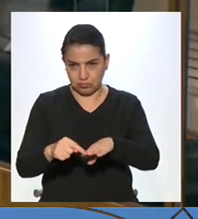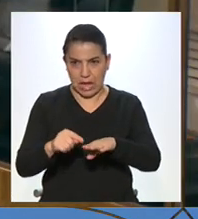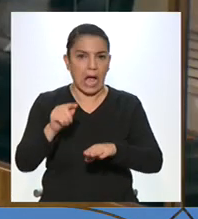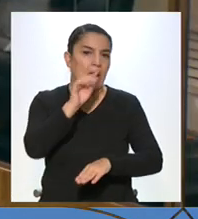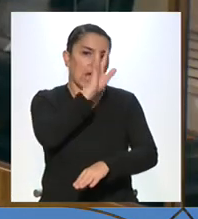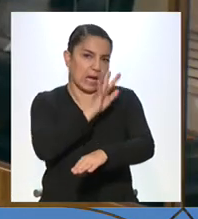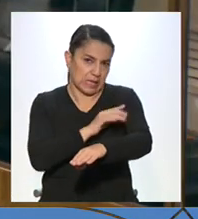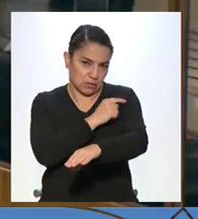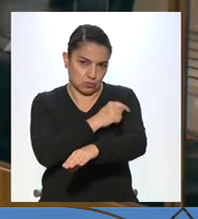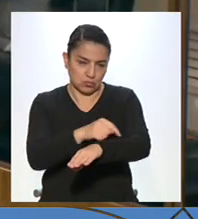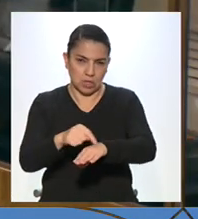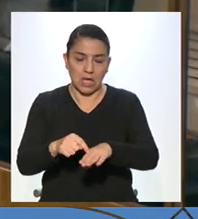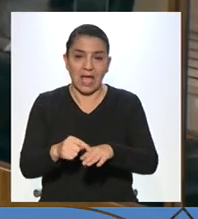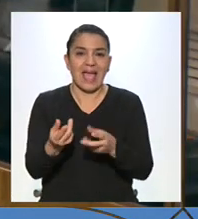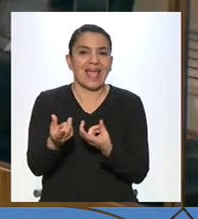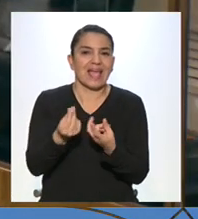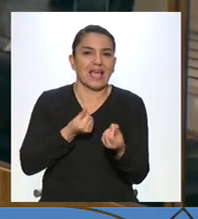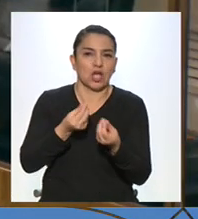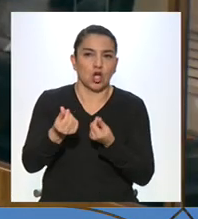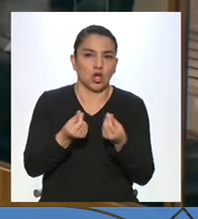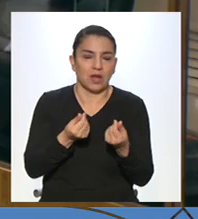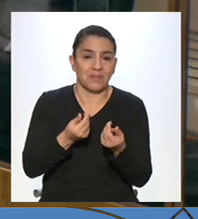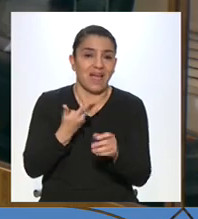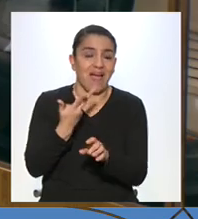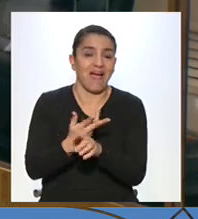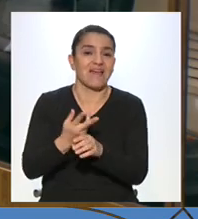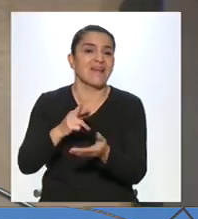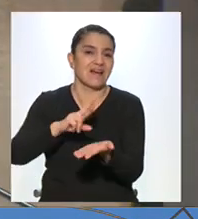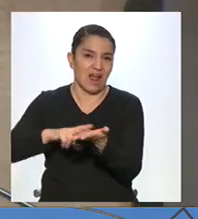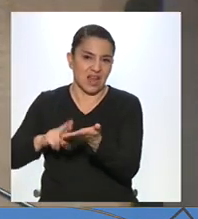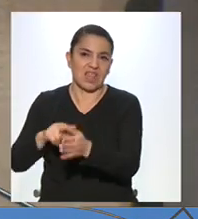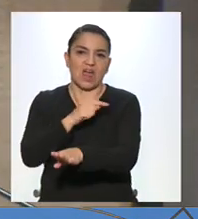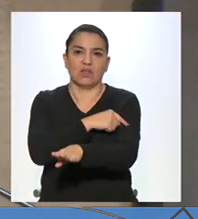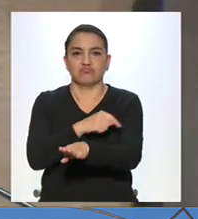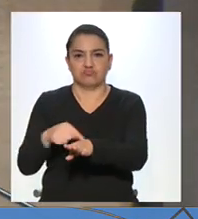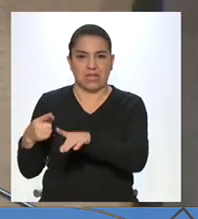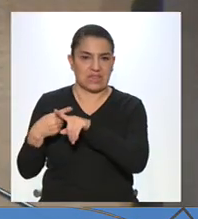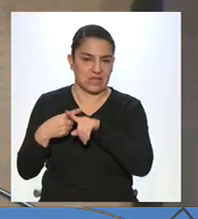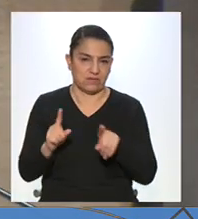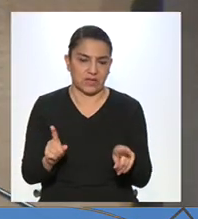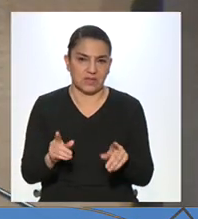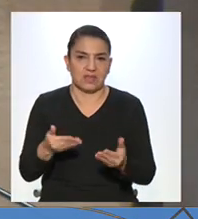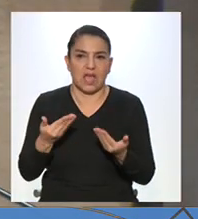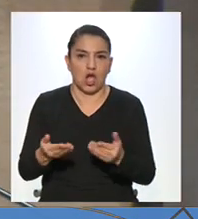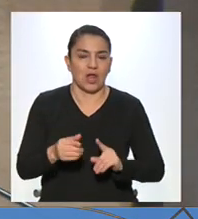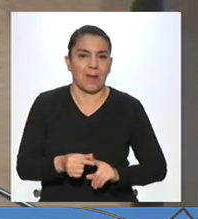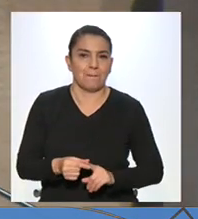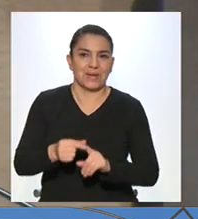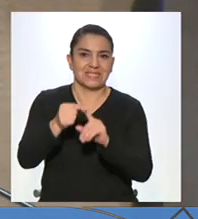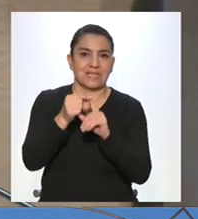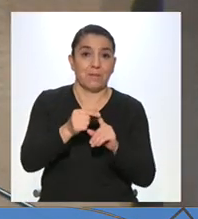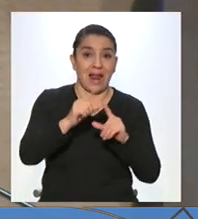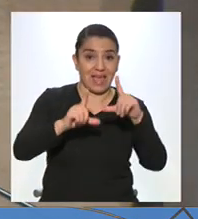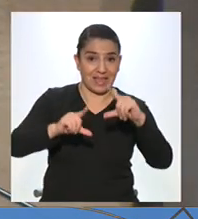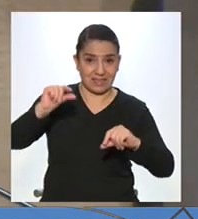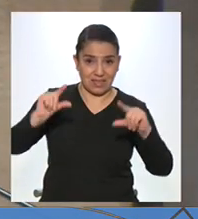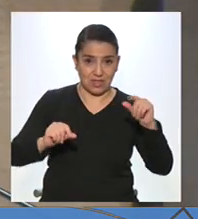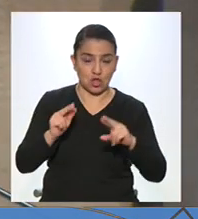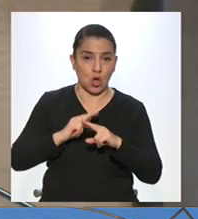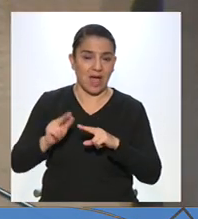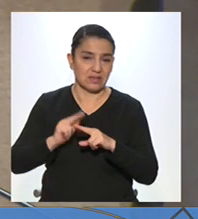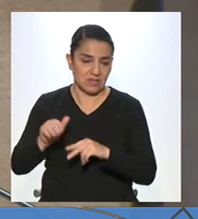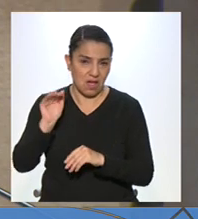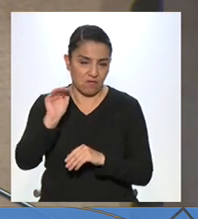que los grandes agregados económicos escondan realidades muy diferentes. Hasta ahora, el principal producto estadístico que generaba el banco y que